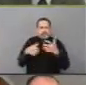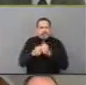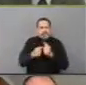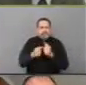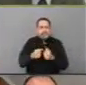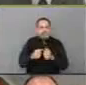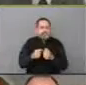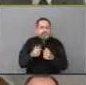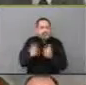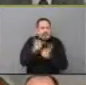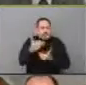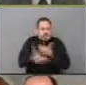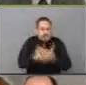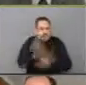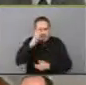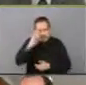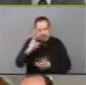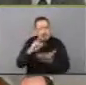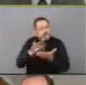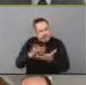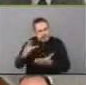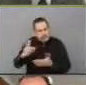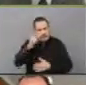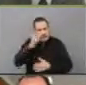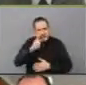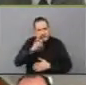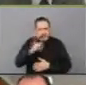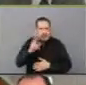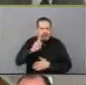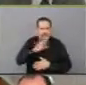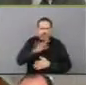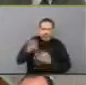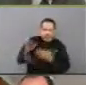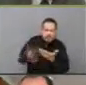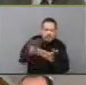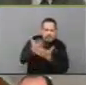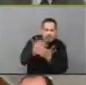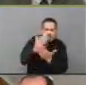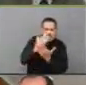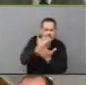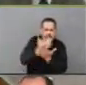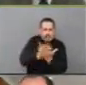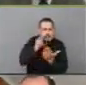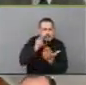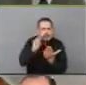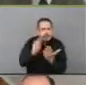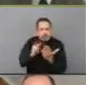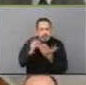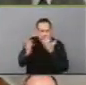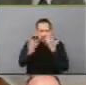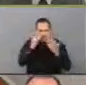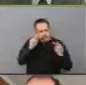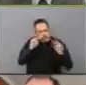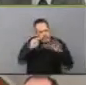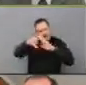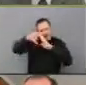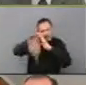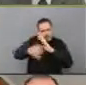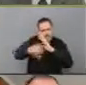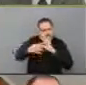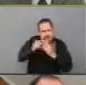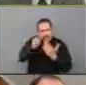muy respetuosa y agradecido por la posibilidad de haber estudiado a profundidad esta